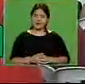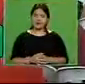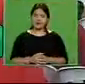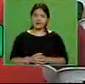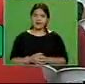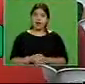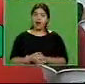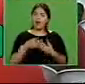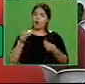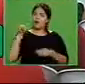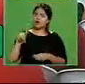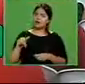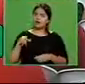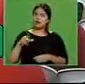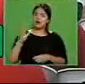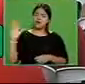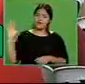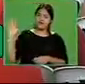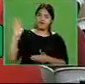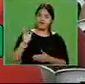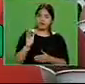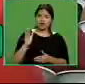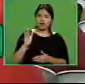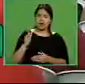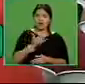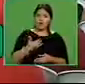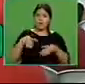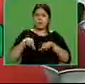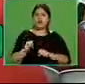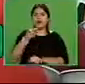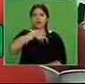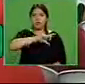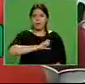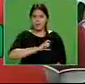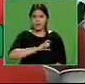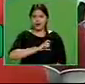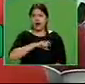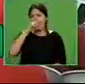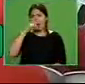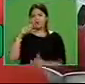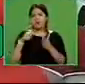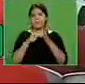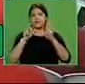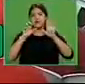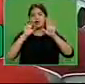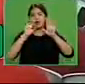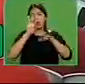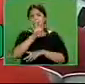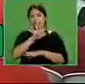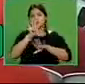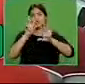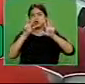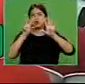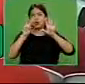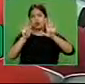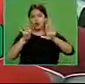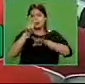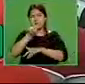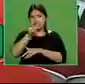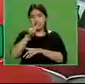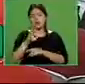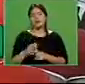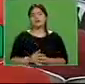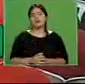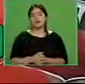cómo aquí cuando llegaron los imperialistas españoles, en el año 1492,